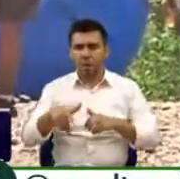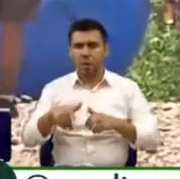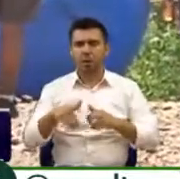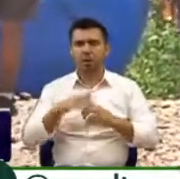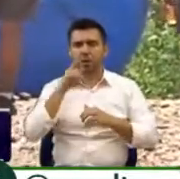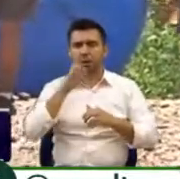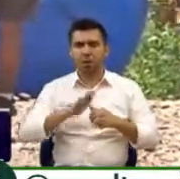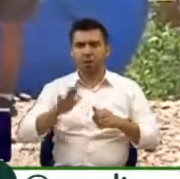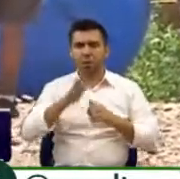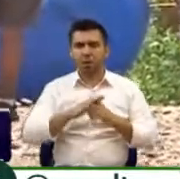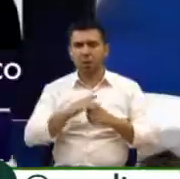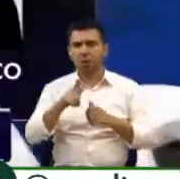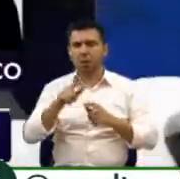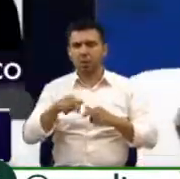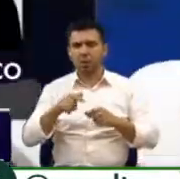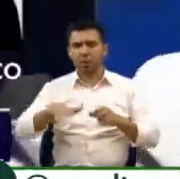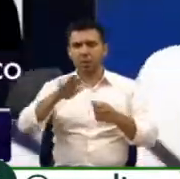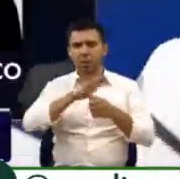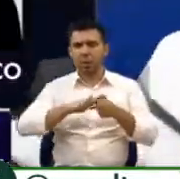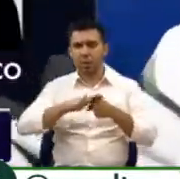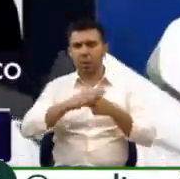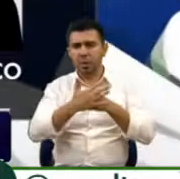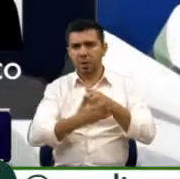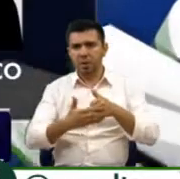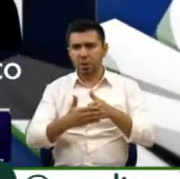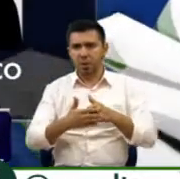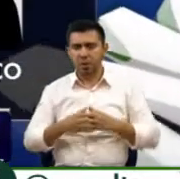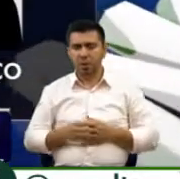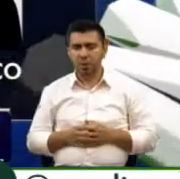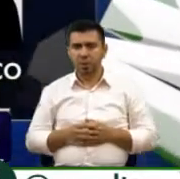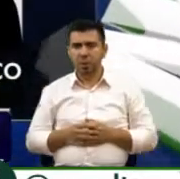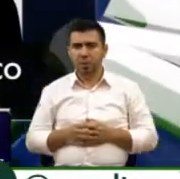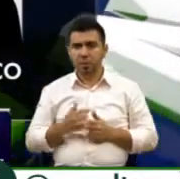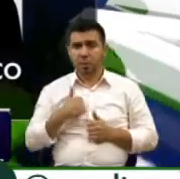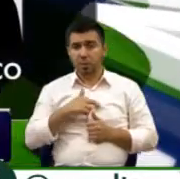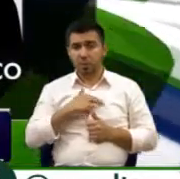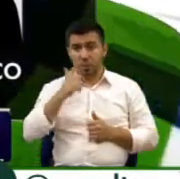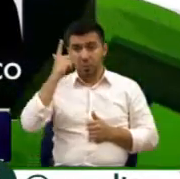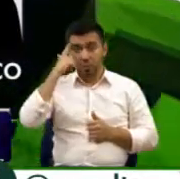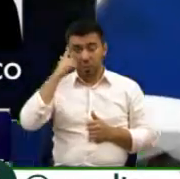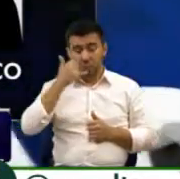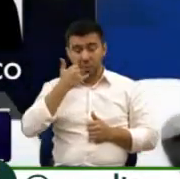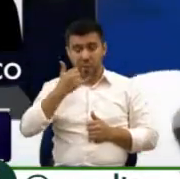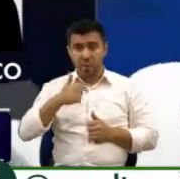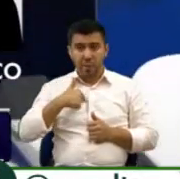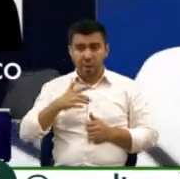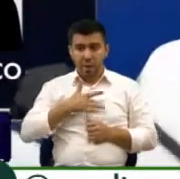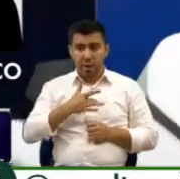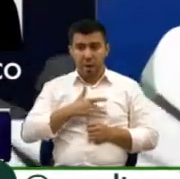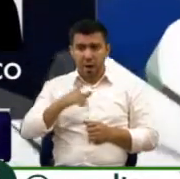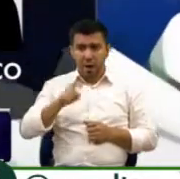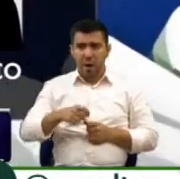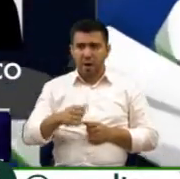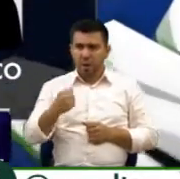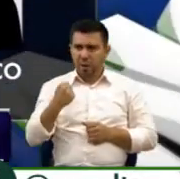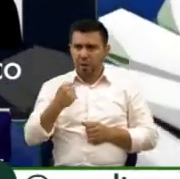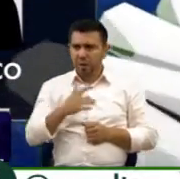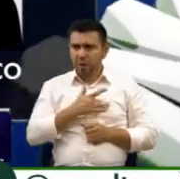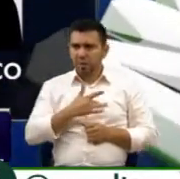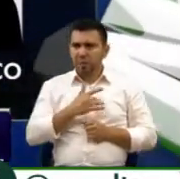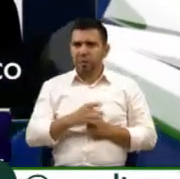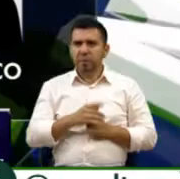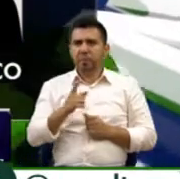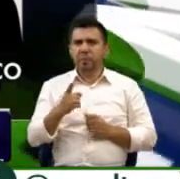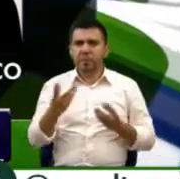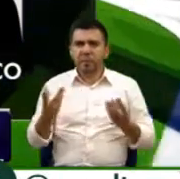como de la región. Pues nosotros creemos que tenemos que hacernos sentir, entonces por lo tanto estamos